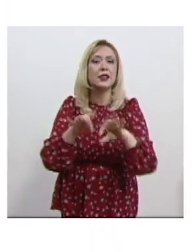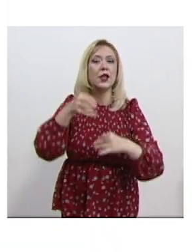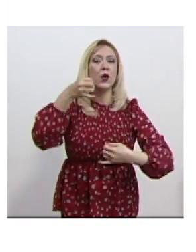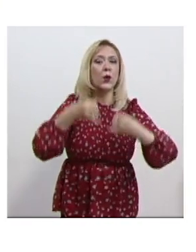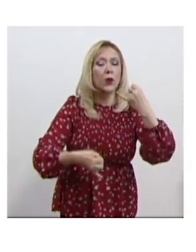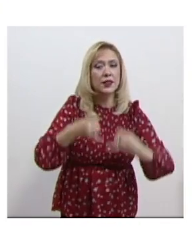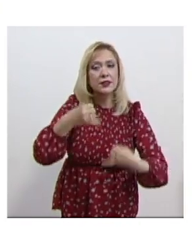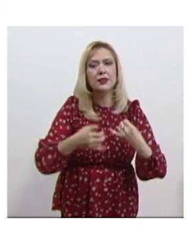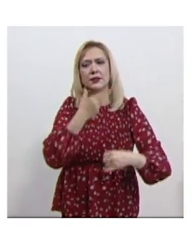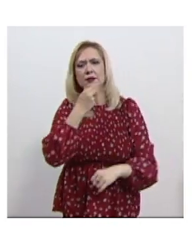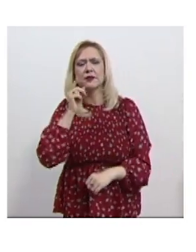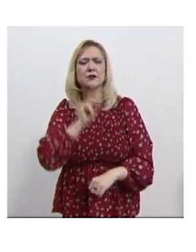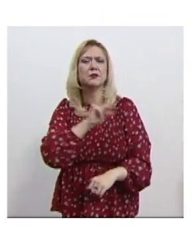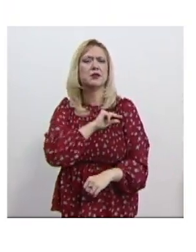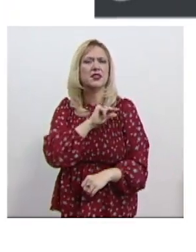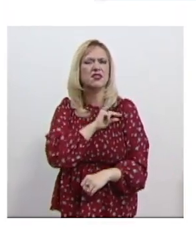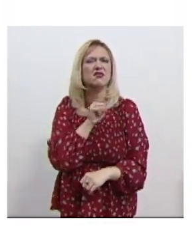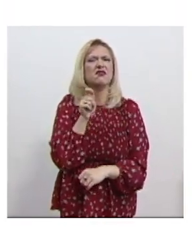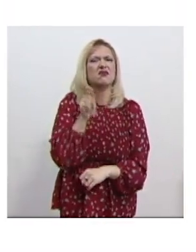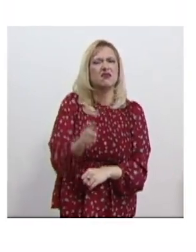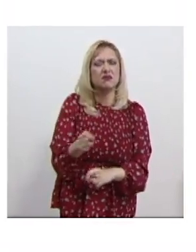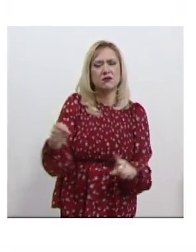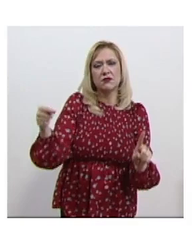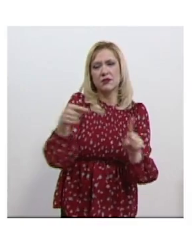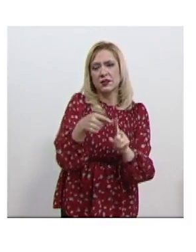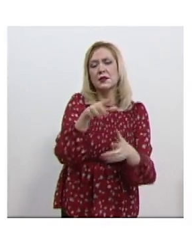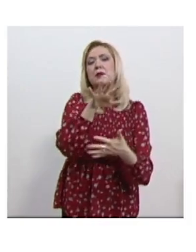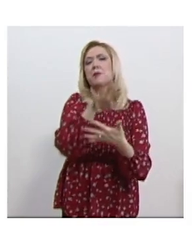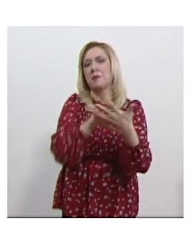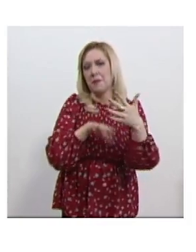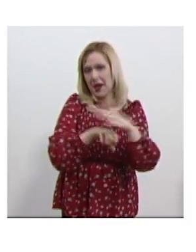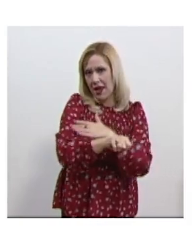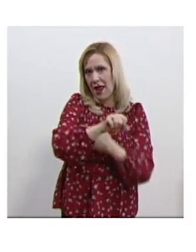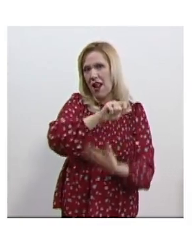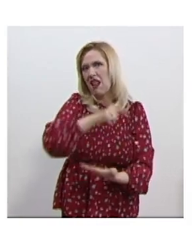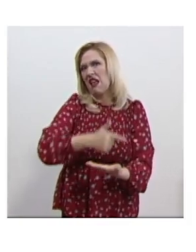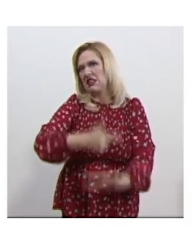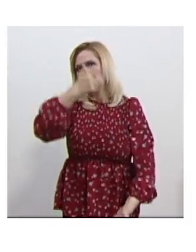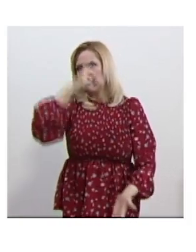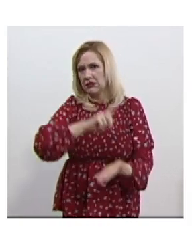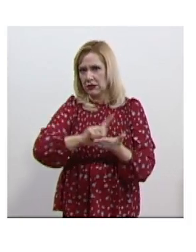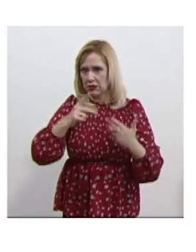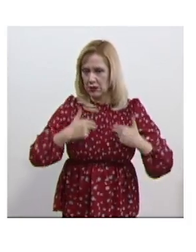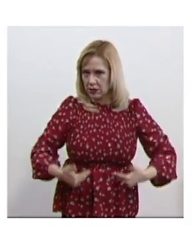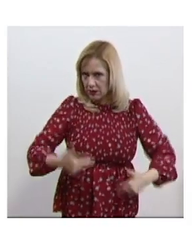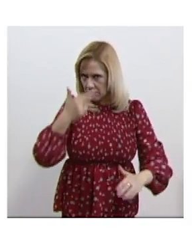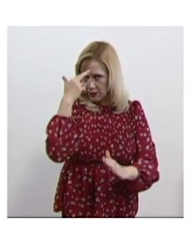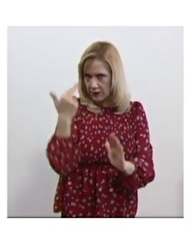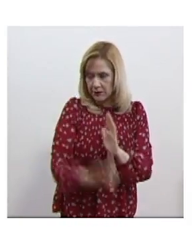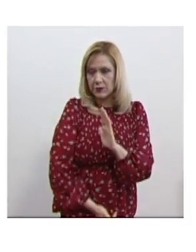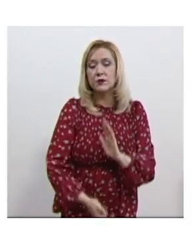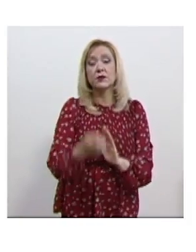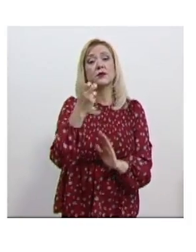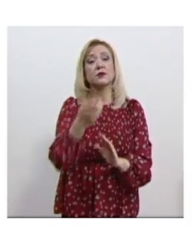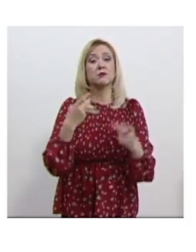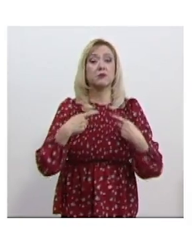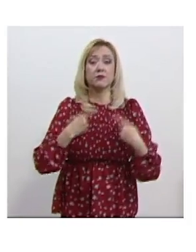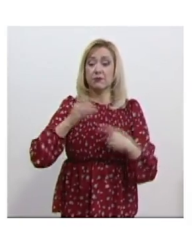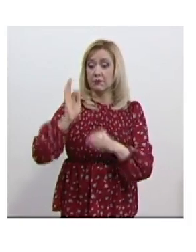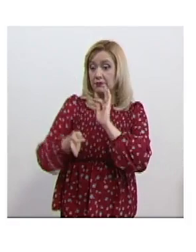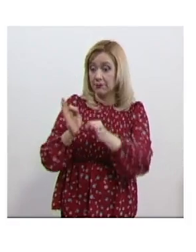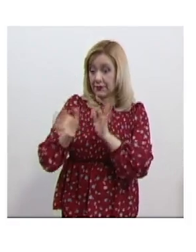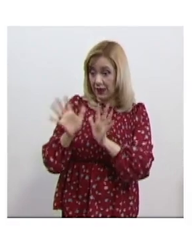jueces de distrito especializadas en el sistema penal acusatorio. Las personas aceptadas a estos concursos